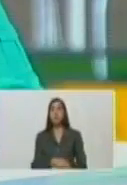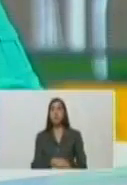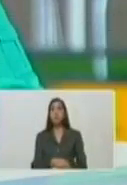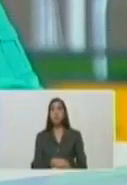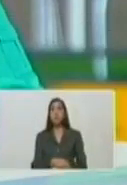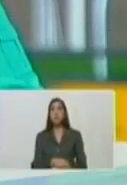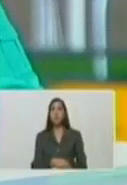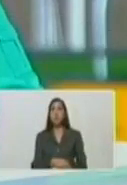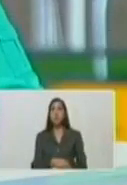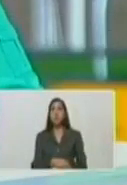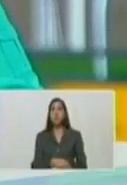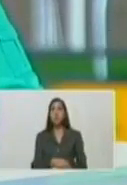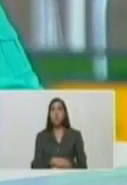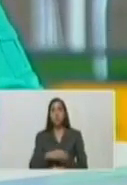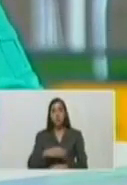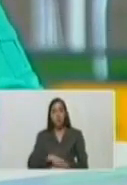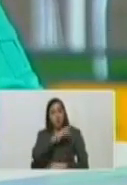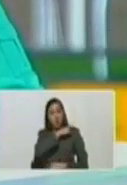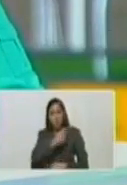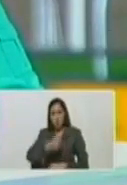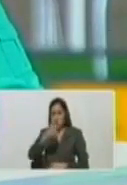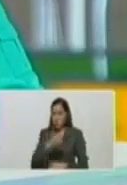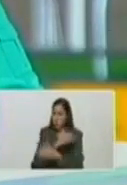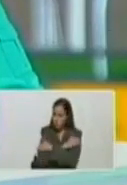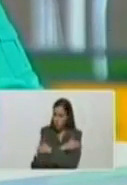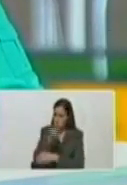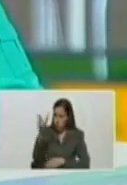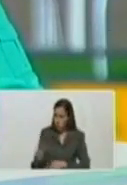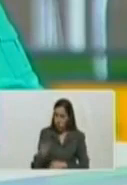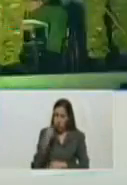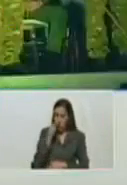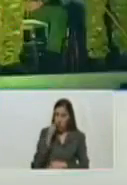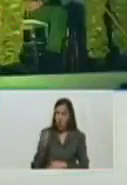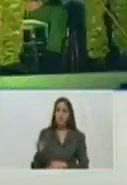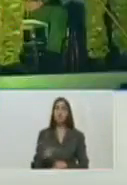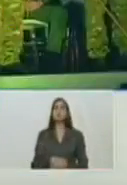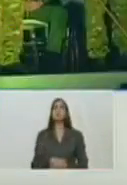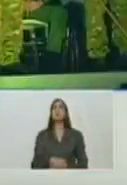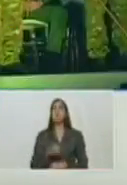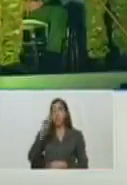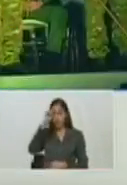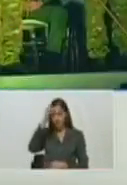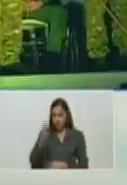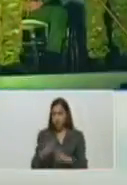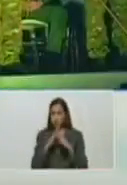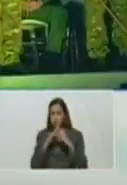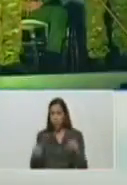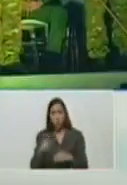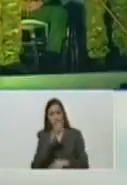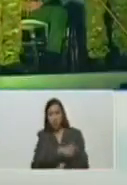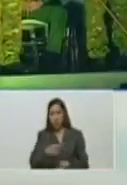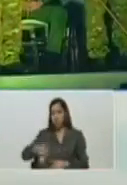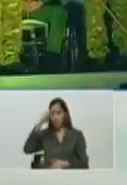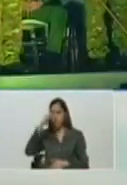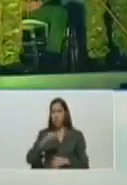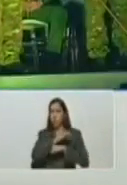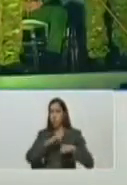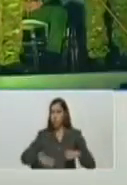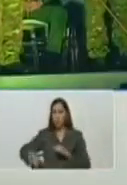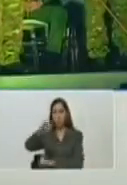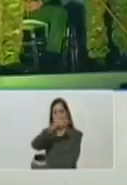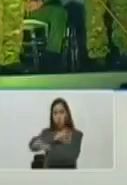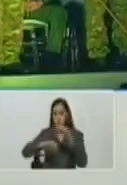Hernández Lares, lo felicito. Felicite y reconozca todo el personal de la Red de Oriente, de